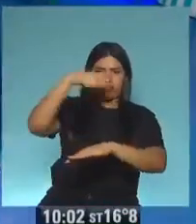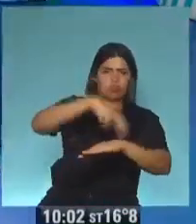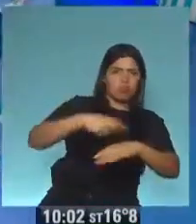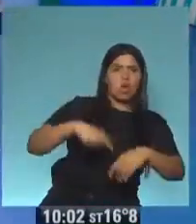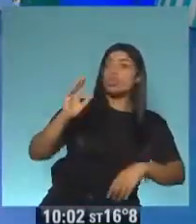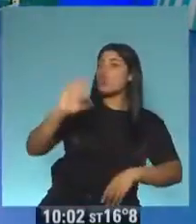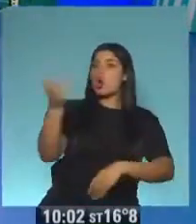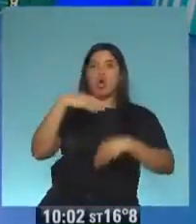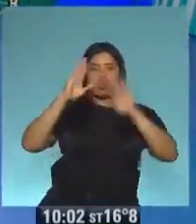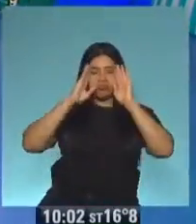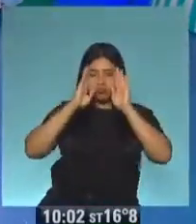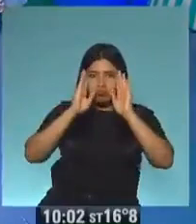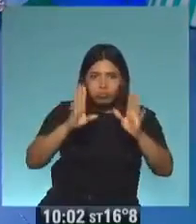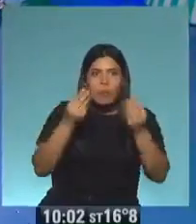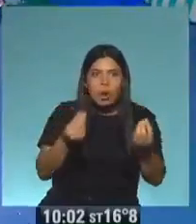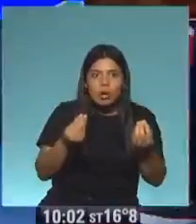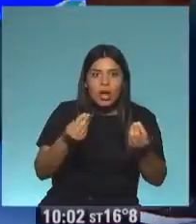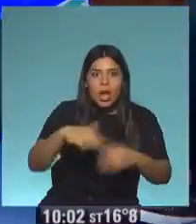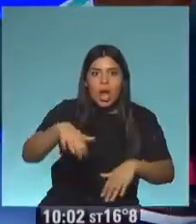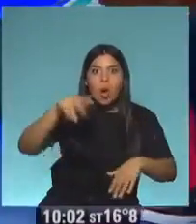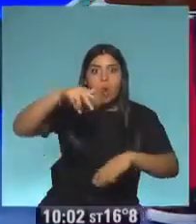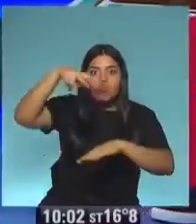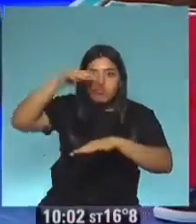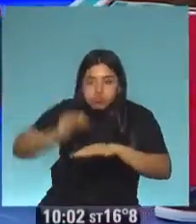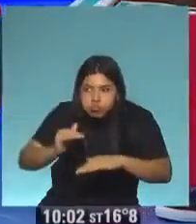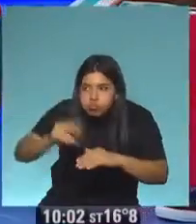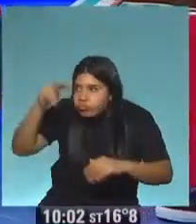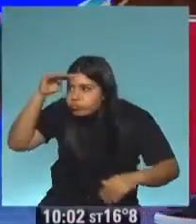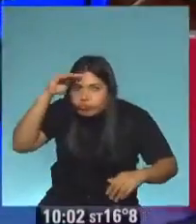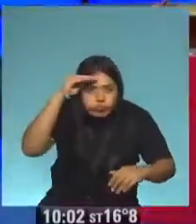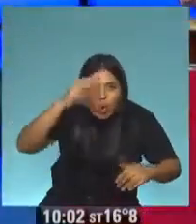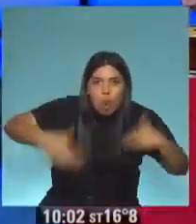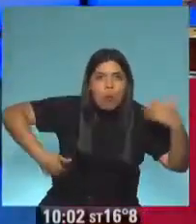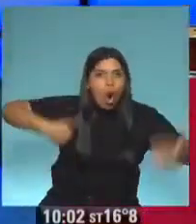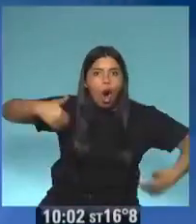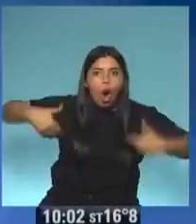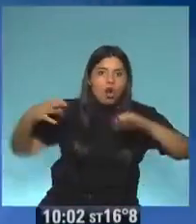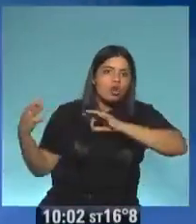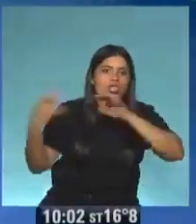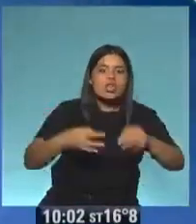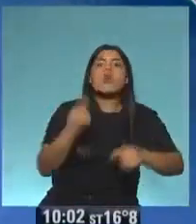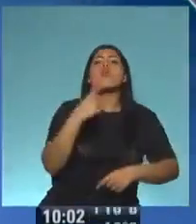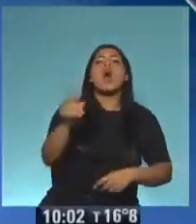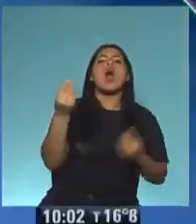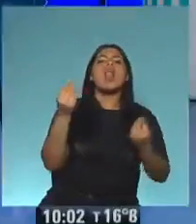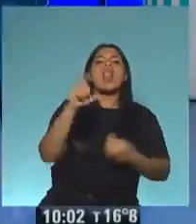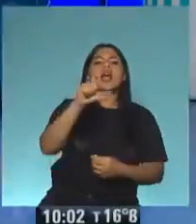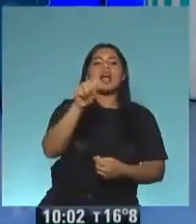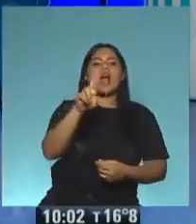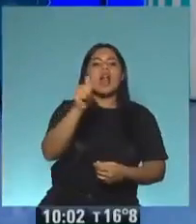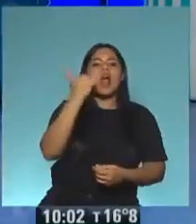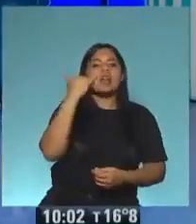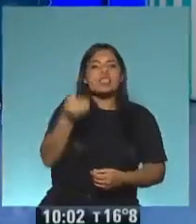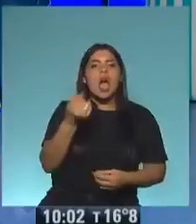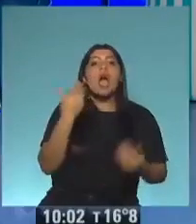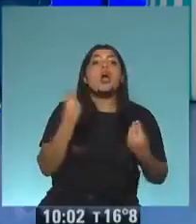muy atentos porque... ¿Qué? ¿Qué pasó? Llegaron los monos. ¿Qué monos son? Los monos carayá. Los aulladores. ¿Cómo hacen? El mono aullador